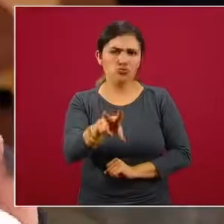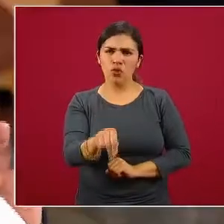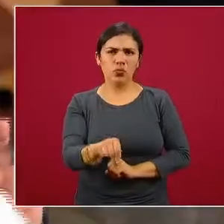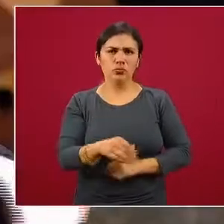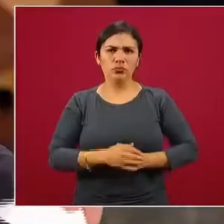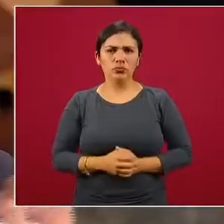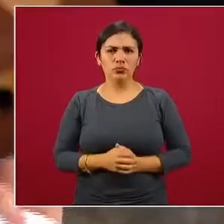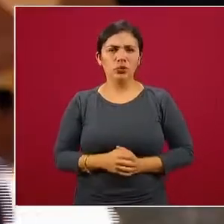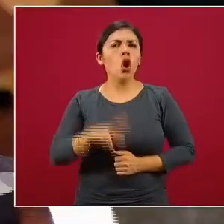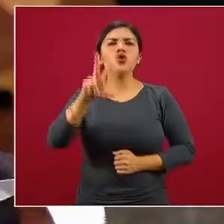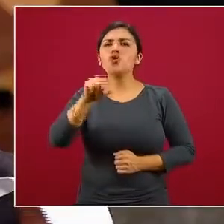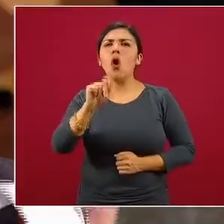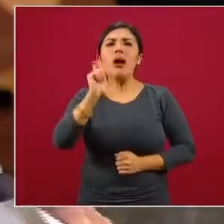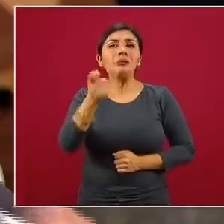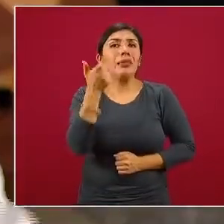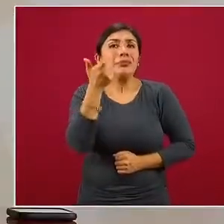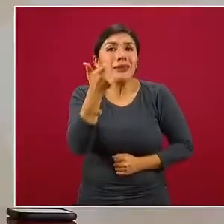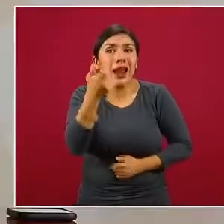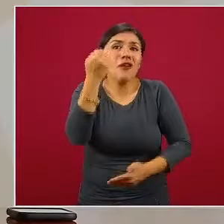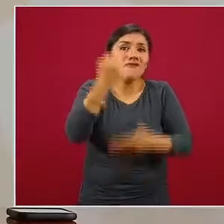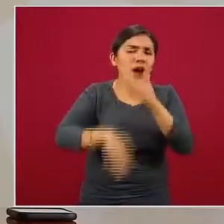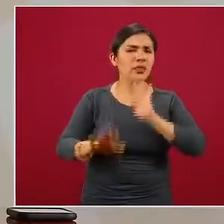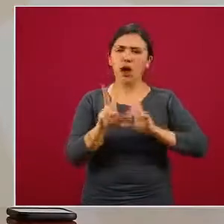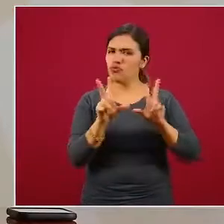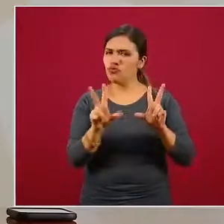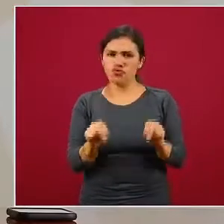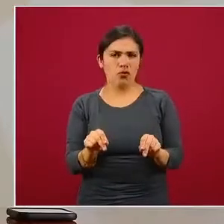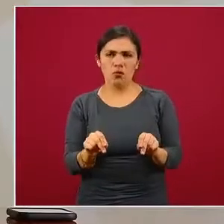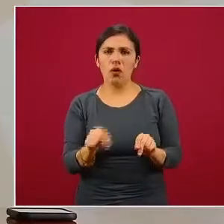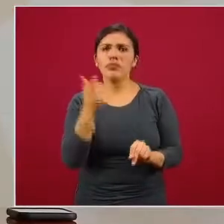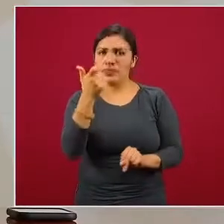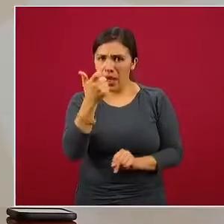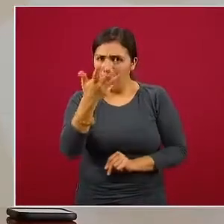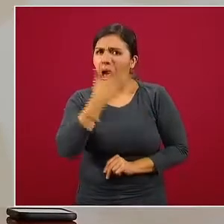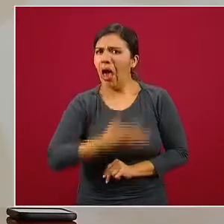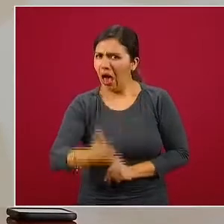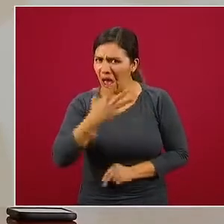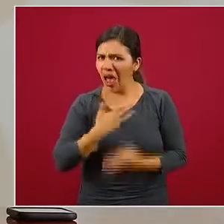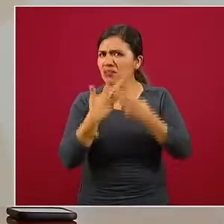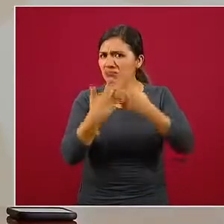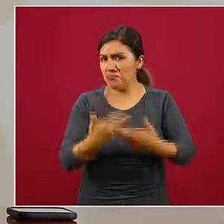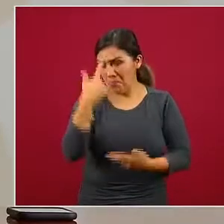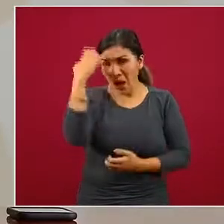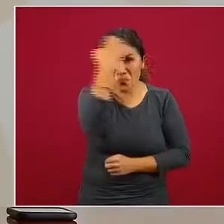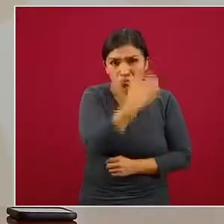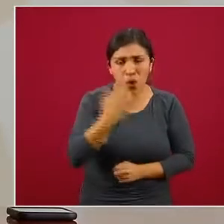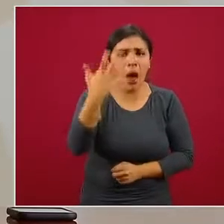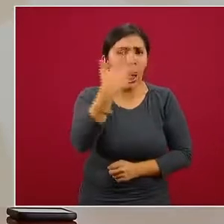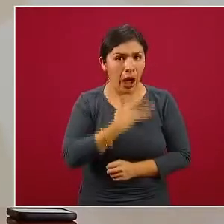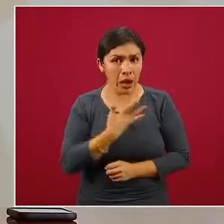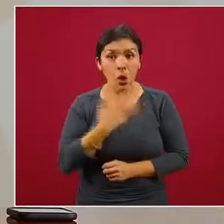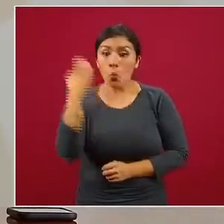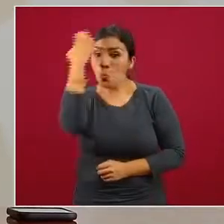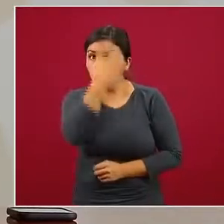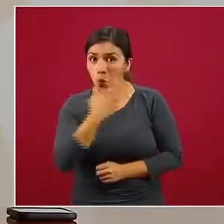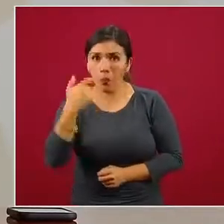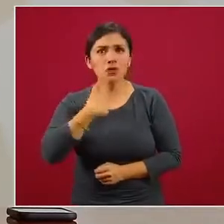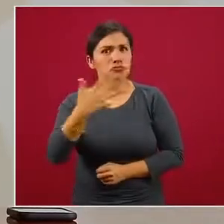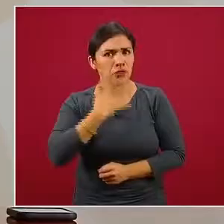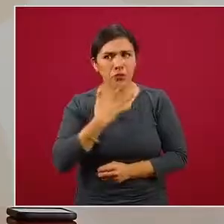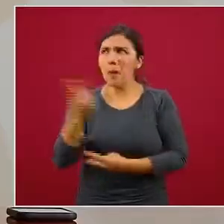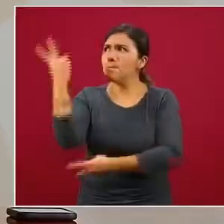nada que ver con dinero, con presupuesto. No, por eso se lo aclaro. Dinero para pruebas tenemos, pruebas tenemos, vienen